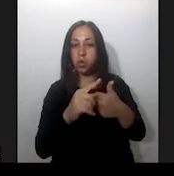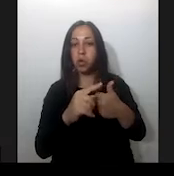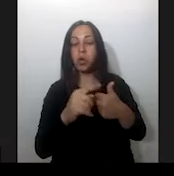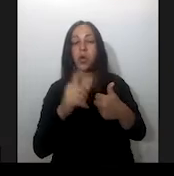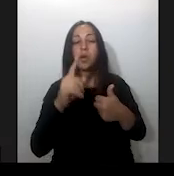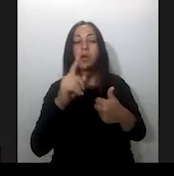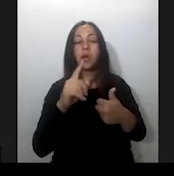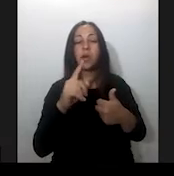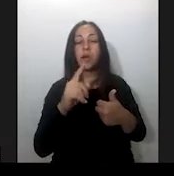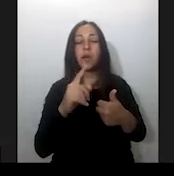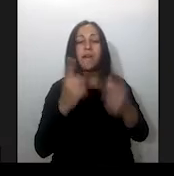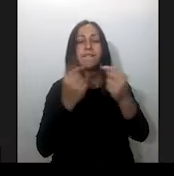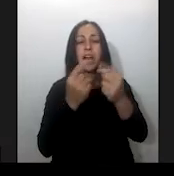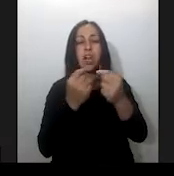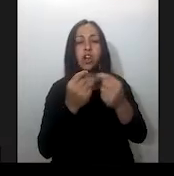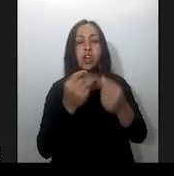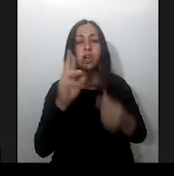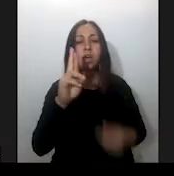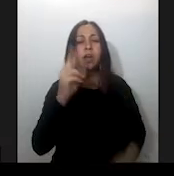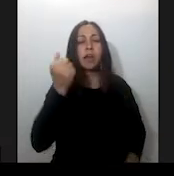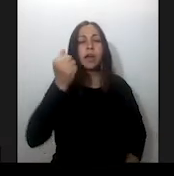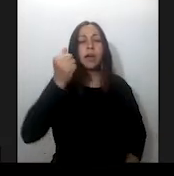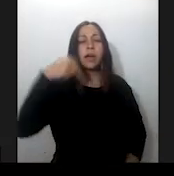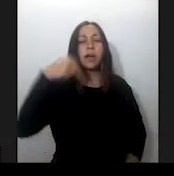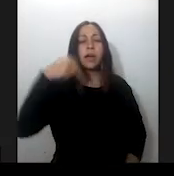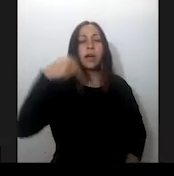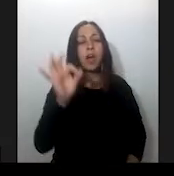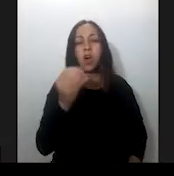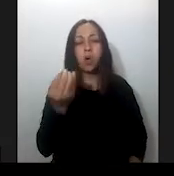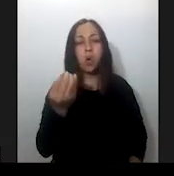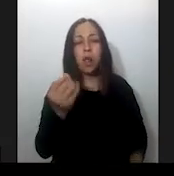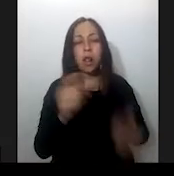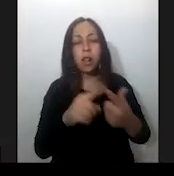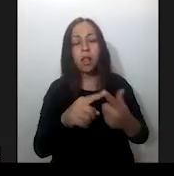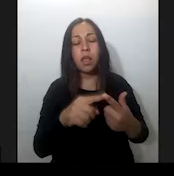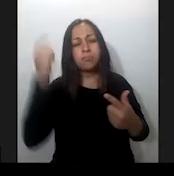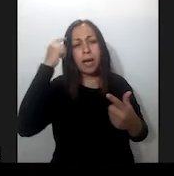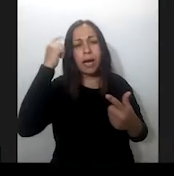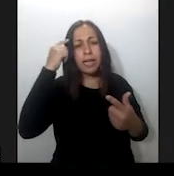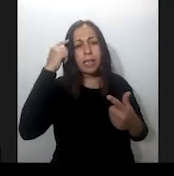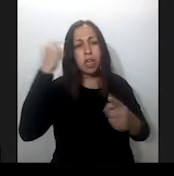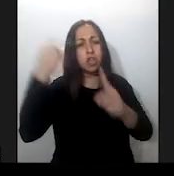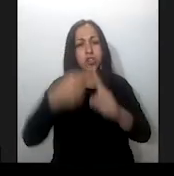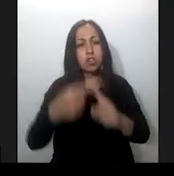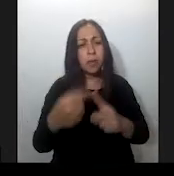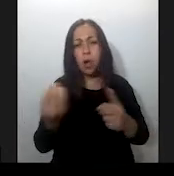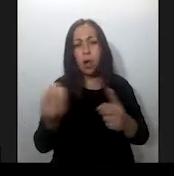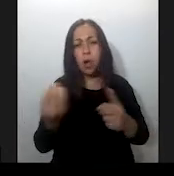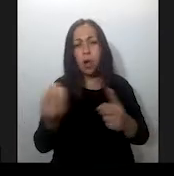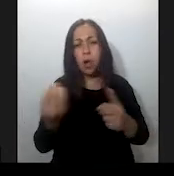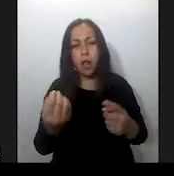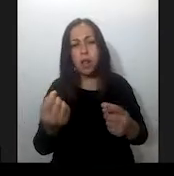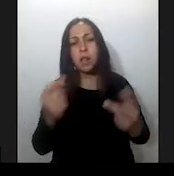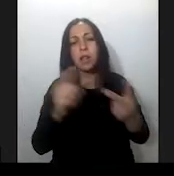es decir, el valor que se tiene que tomar de referencia? ¿Cuál va a ser el criterio por el cual yo voy a realizar la suma? Y luego le